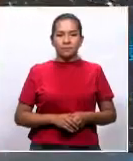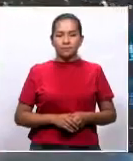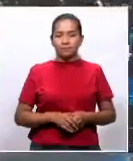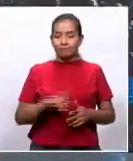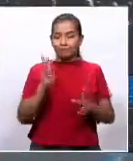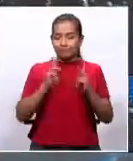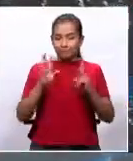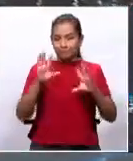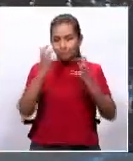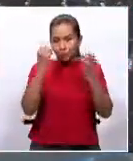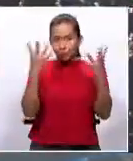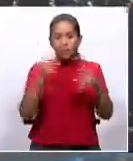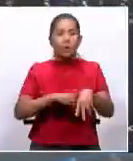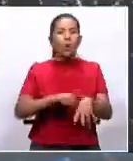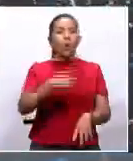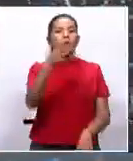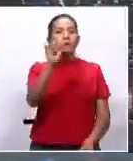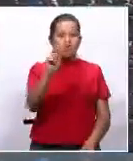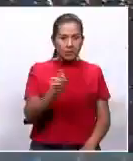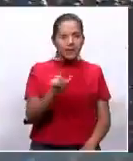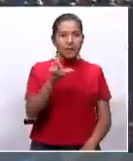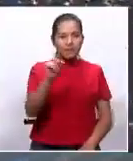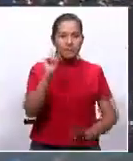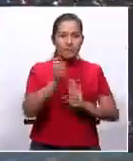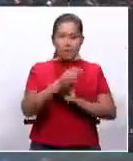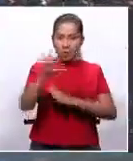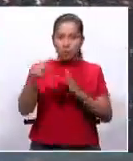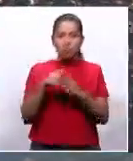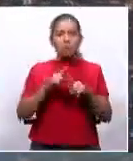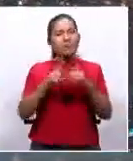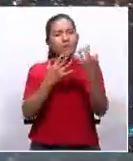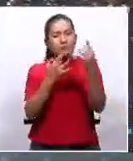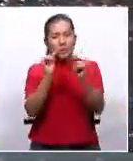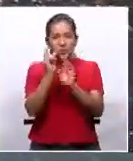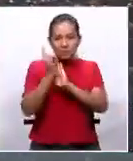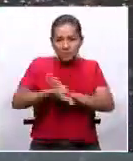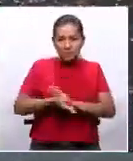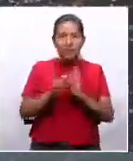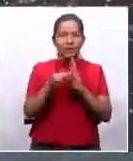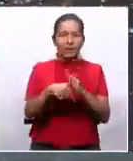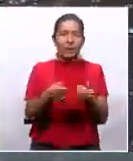¡Renuncie! 19 horas con 20 minutos en todo el territorio nacional. Aguárdenos unos instantes, momento de hacer una breve pausa.